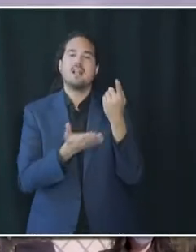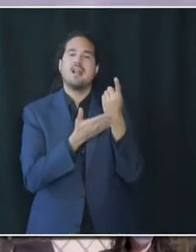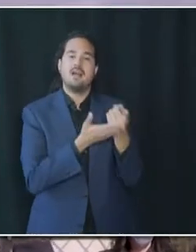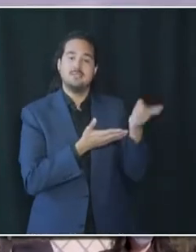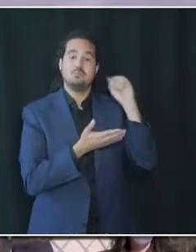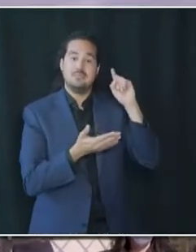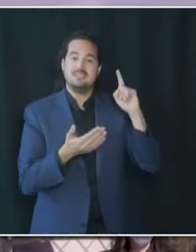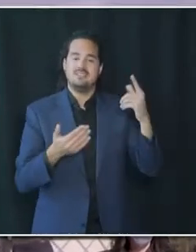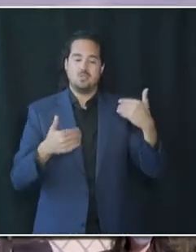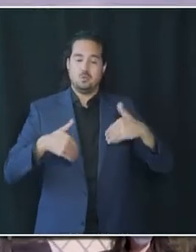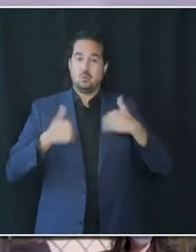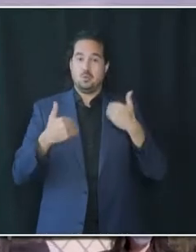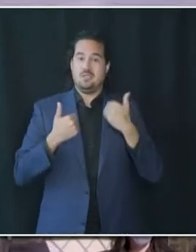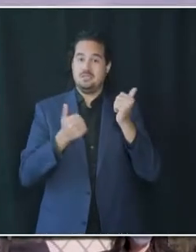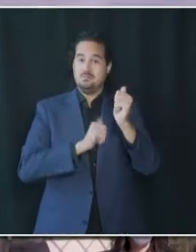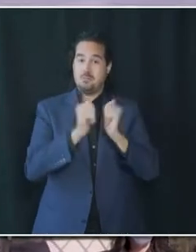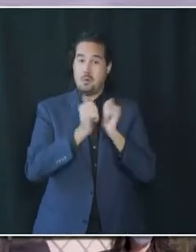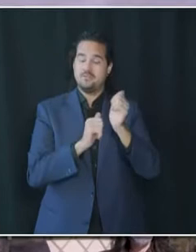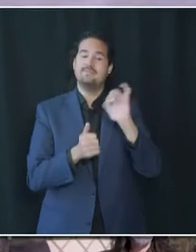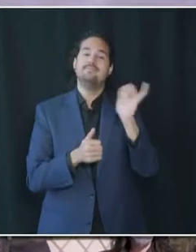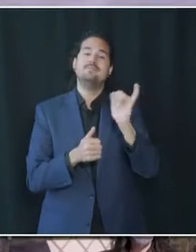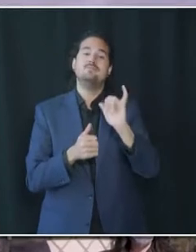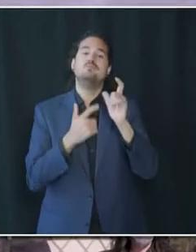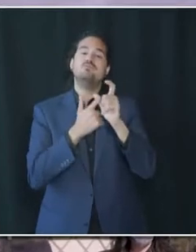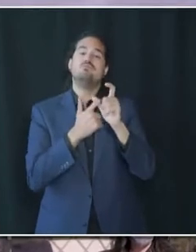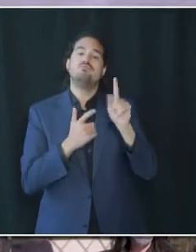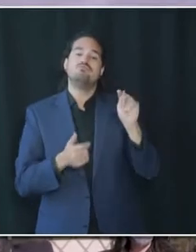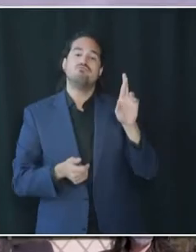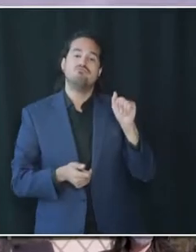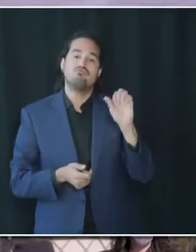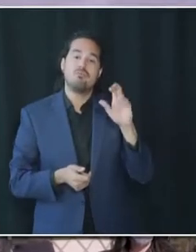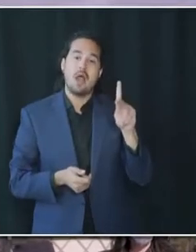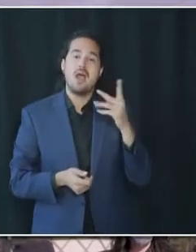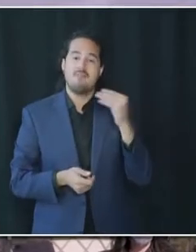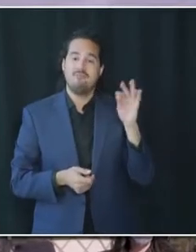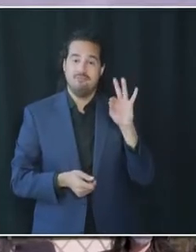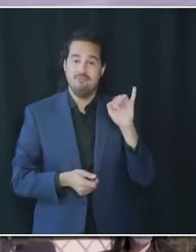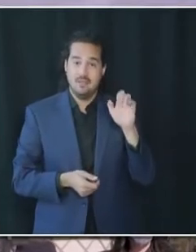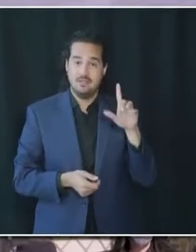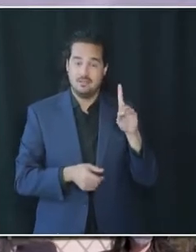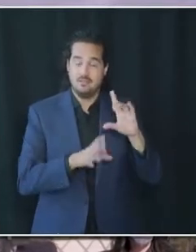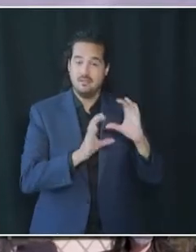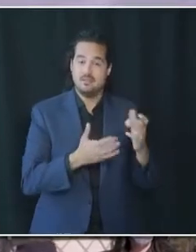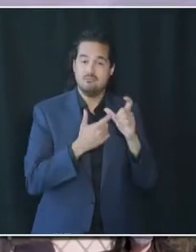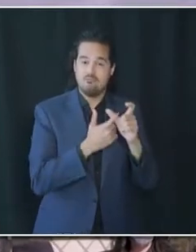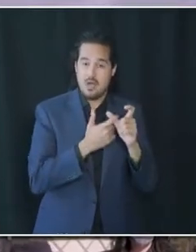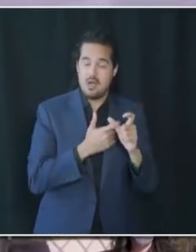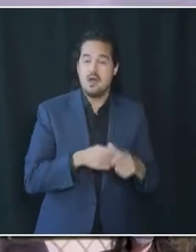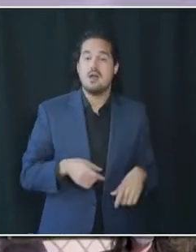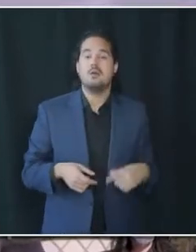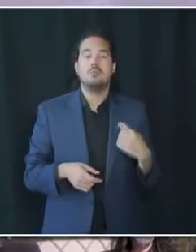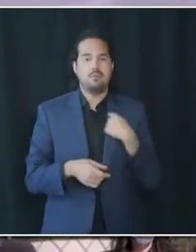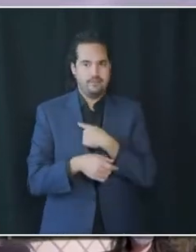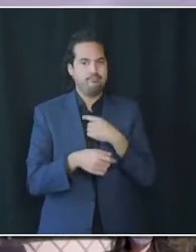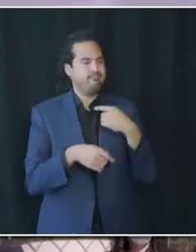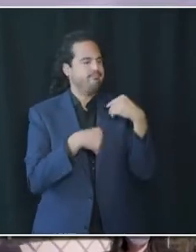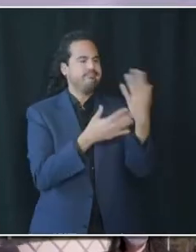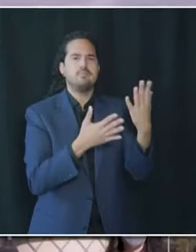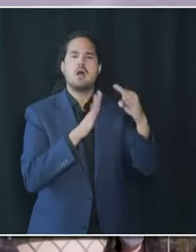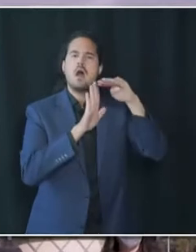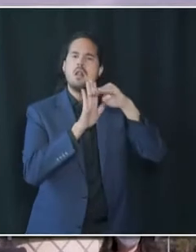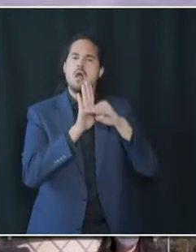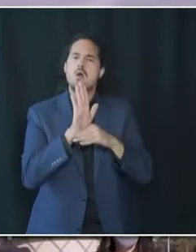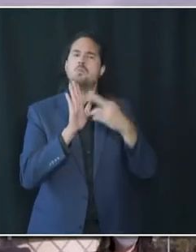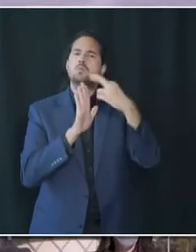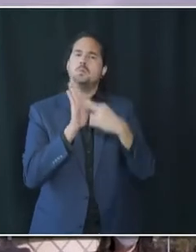deportes como atletismo que se lleven a cabo hemos estado proporcionando la infraestructura